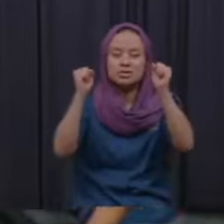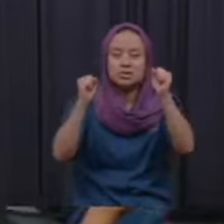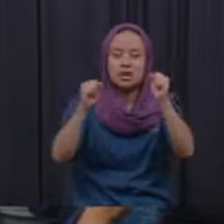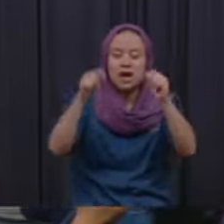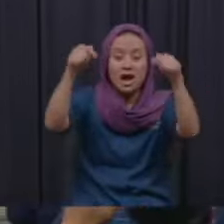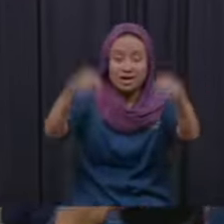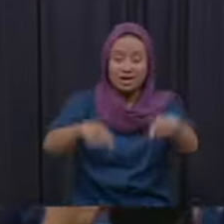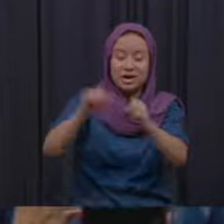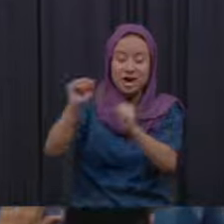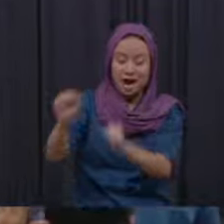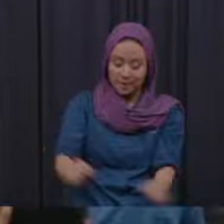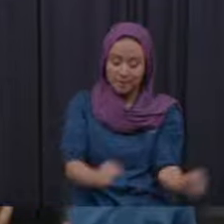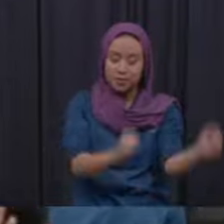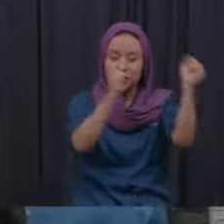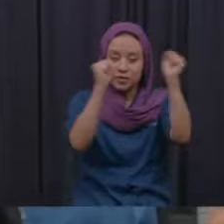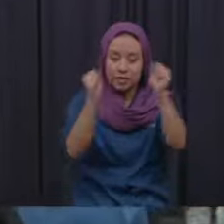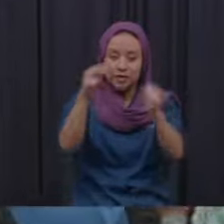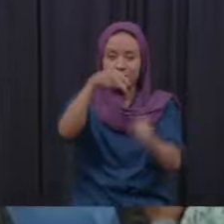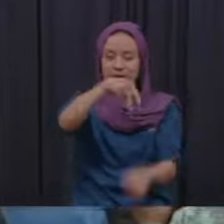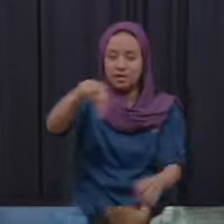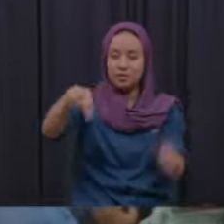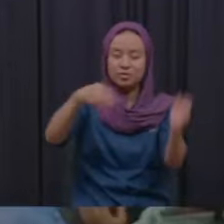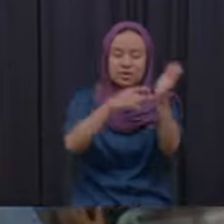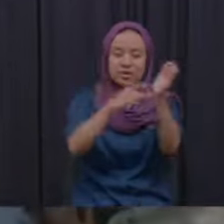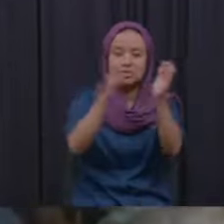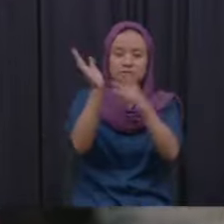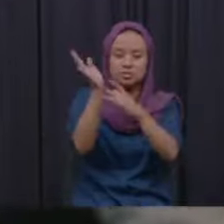hay poder en el nombre de Jesús,